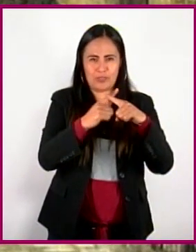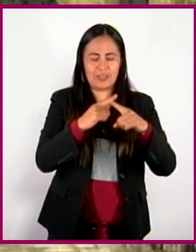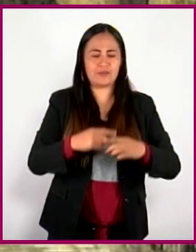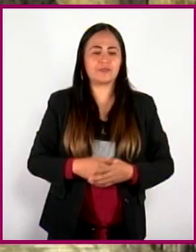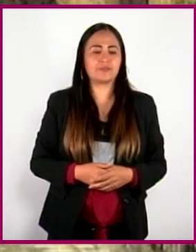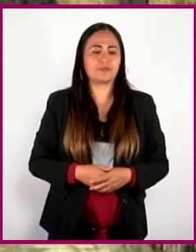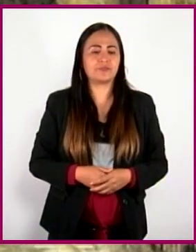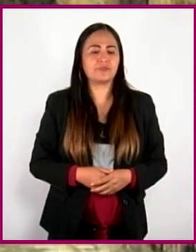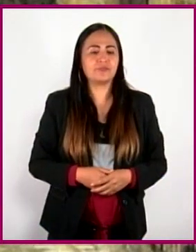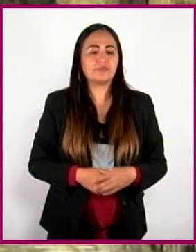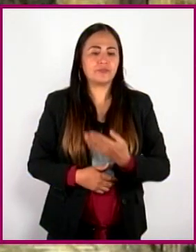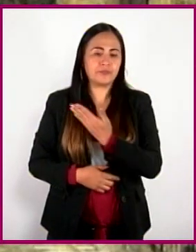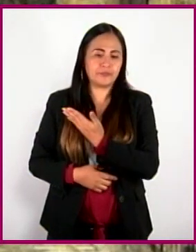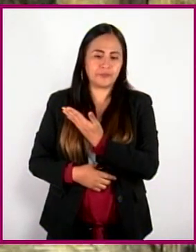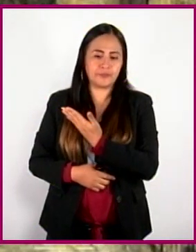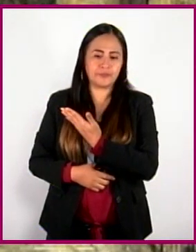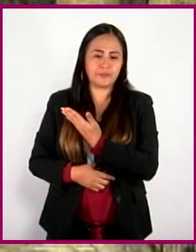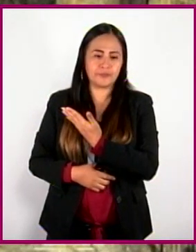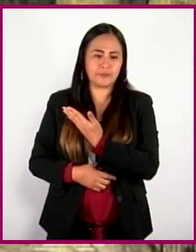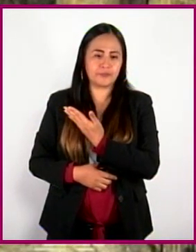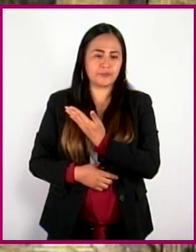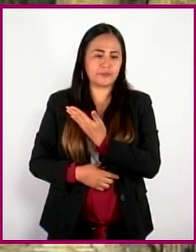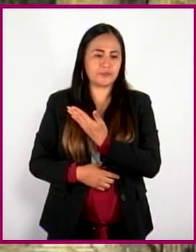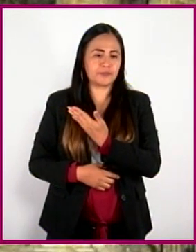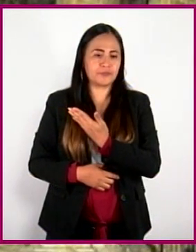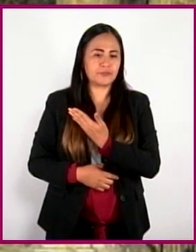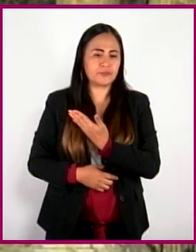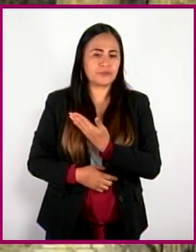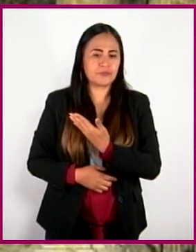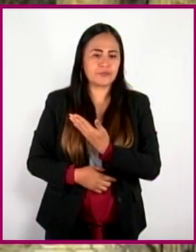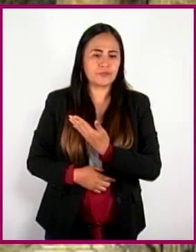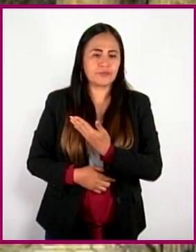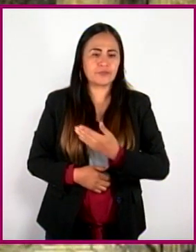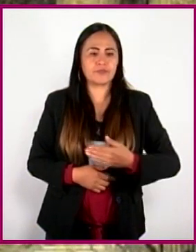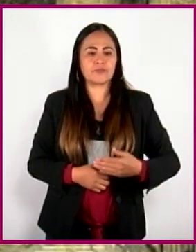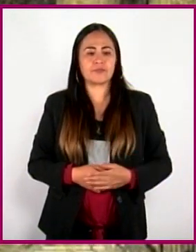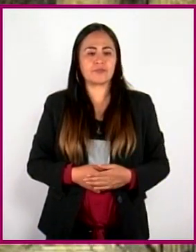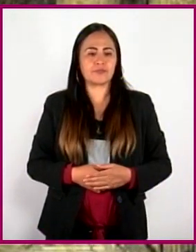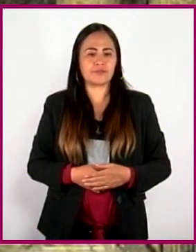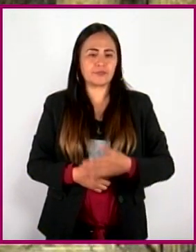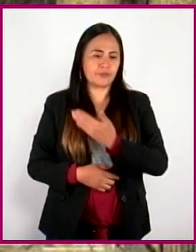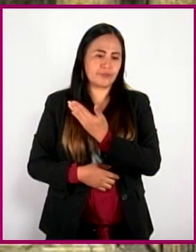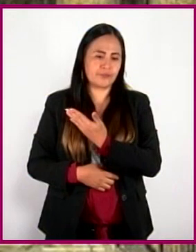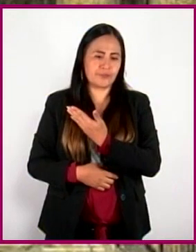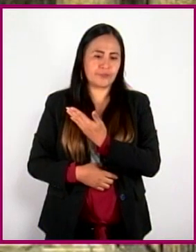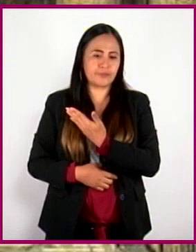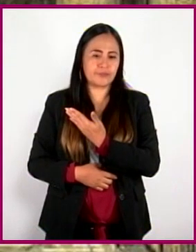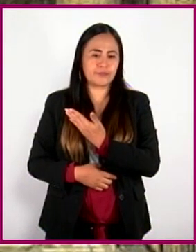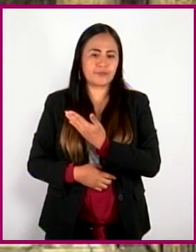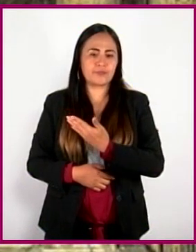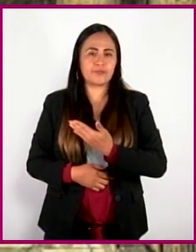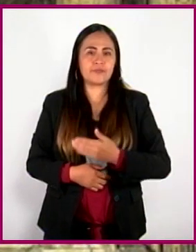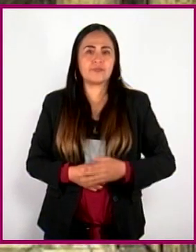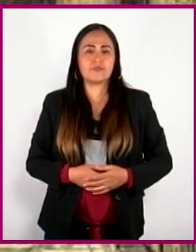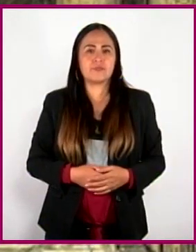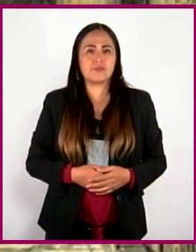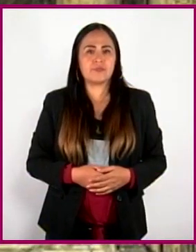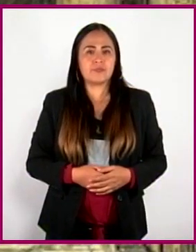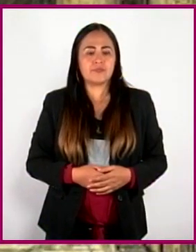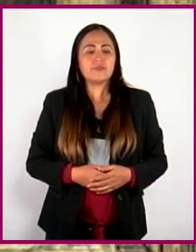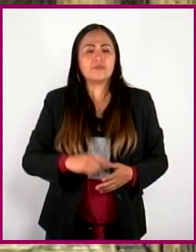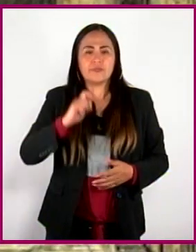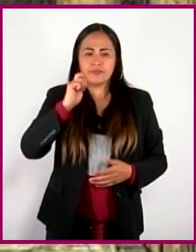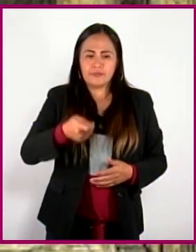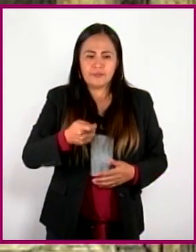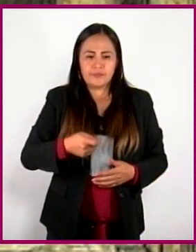Los números primos naturales son aquellos números naturales distintos de 1, que tienen solamente dos divisores positivos. Es